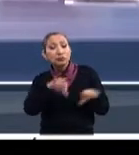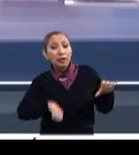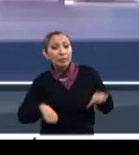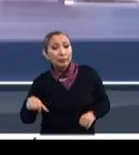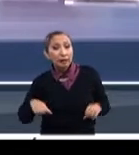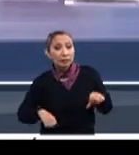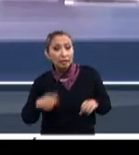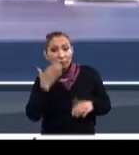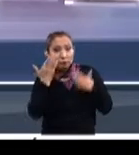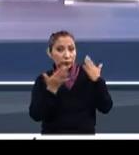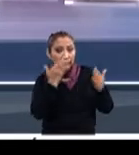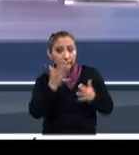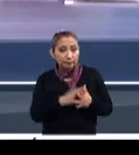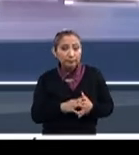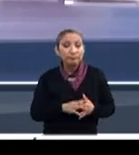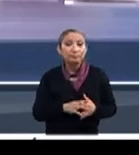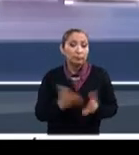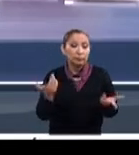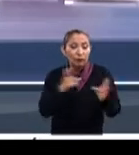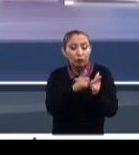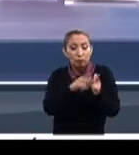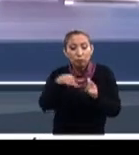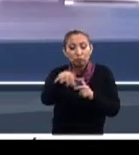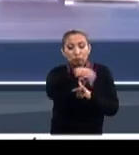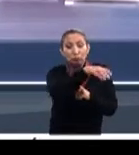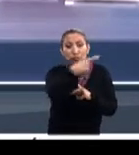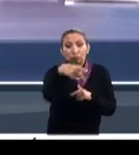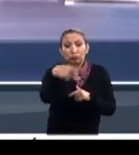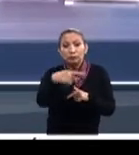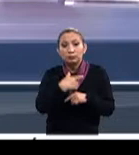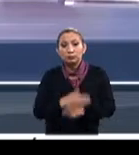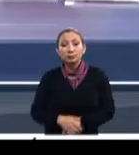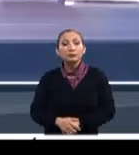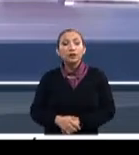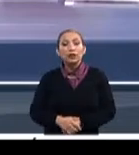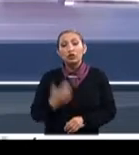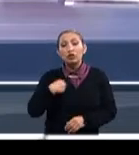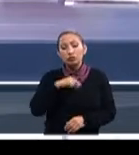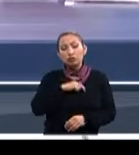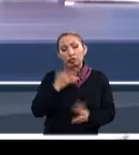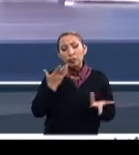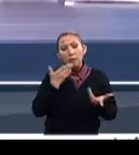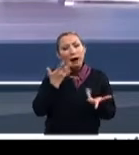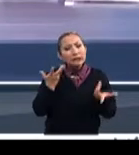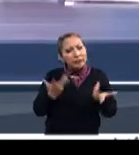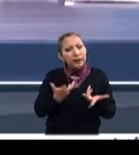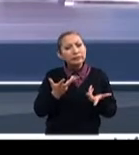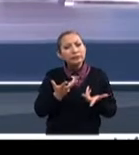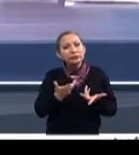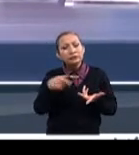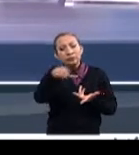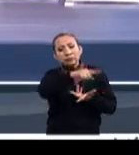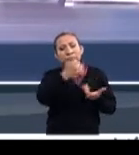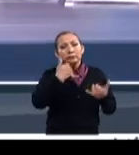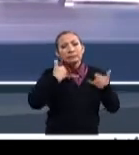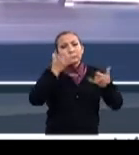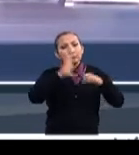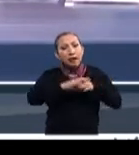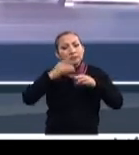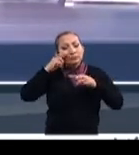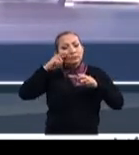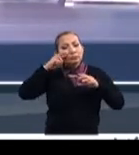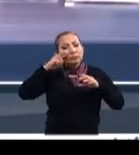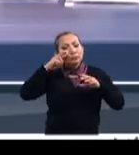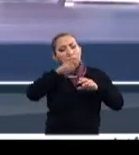actividades académicas y como grupos que cada uno de ellos tiene, ¿no? Entonces básicamente hemos logrado que ellos estén más